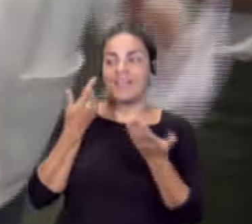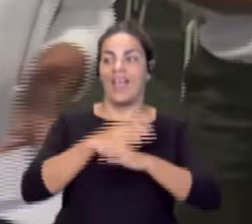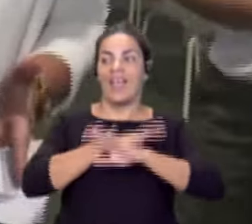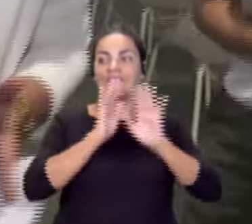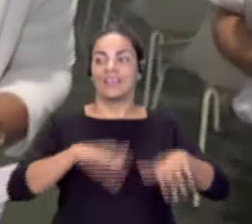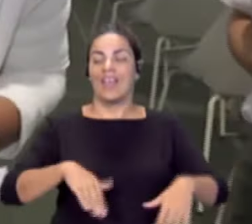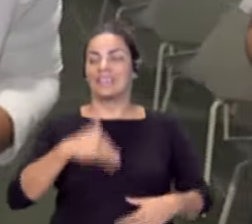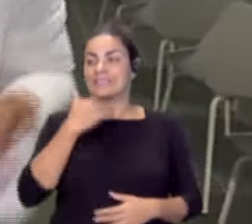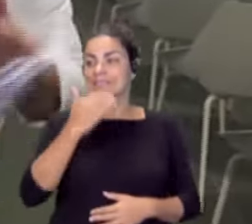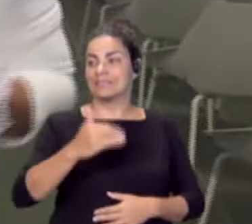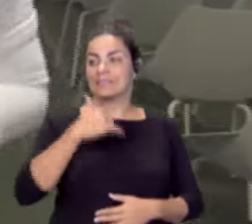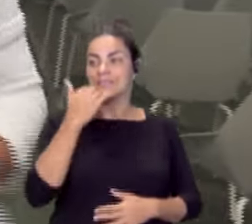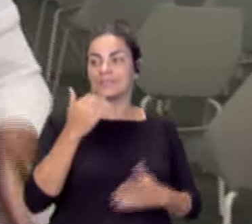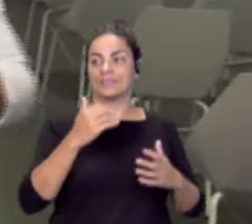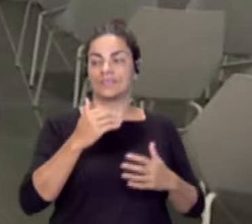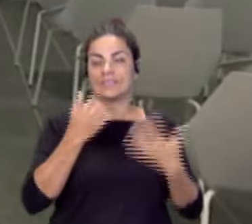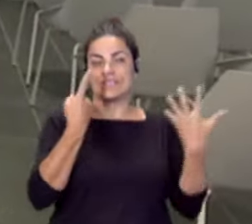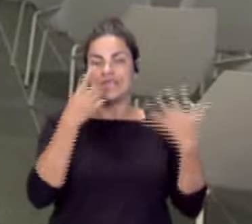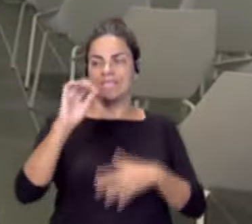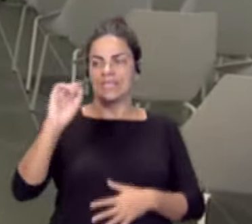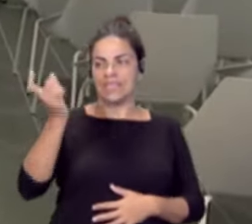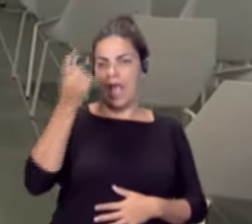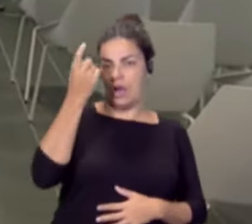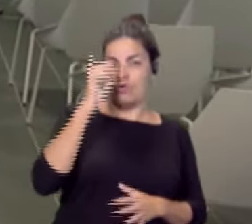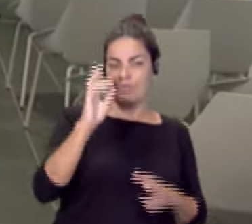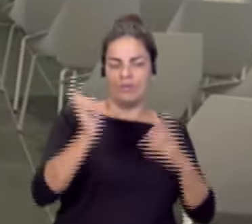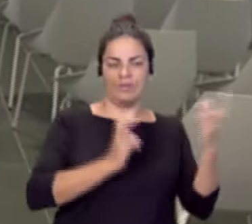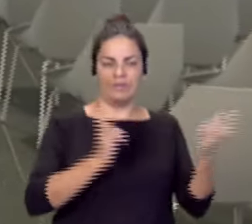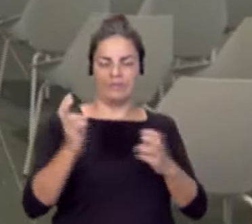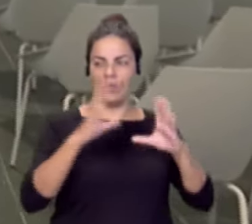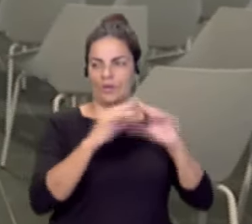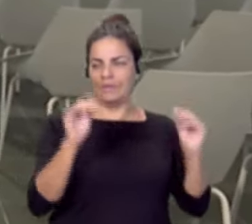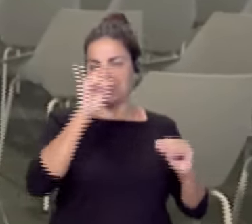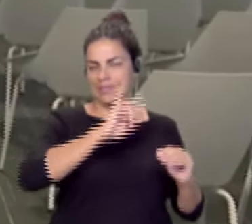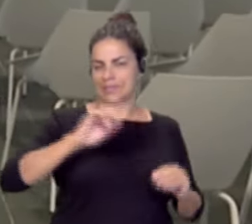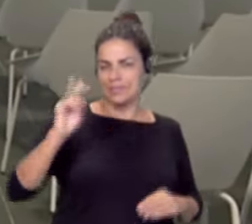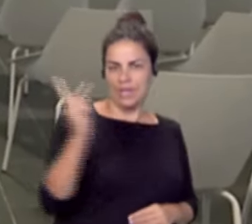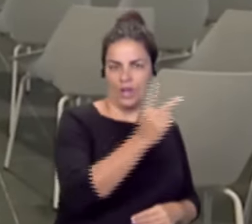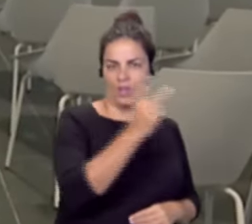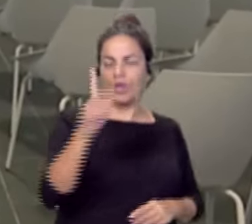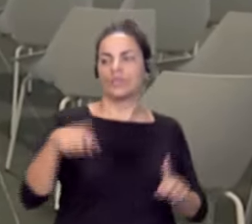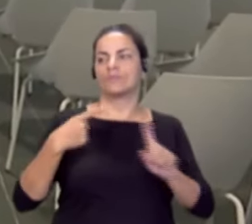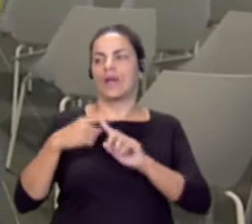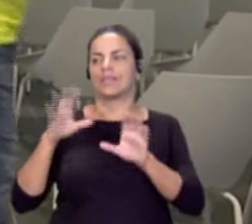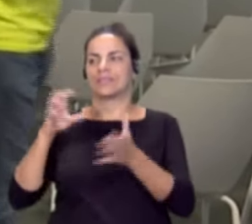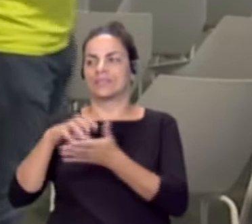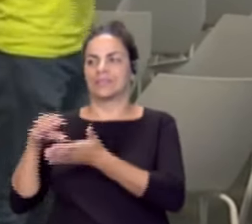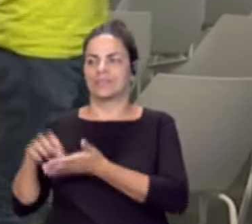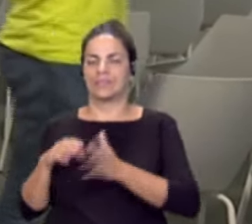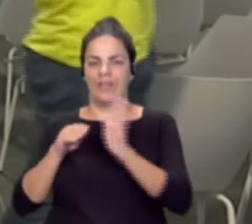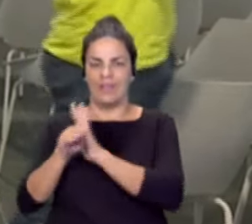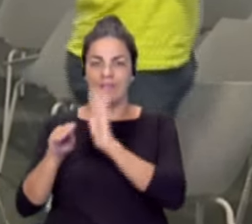casi 60 los alumnos de las dos universidades canarias, también de formación profesional, que esta tarde